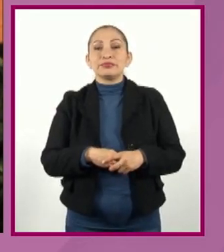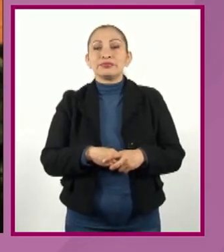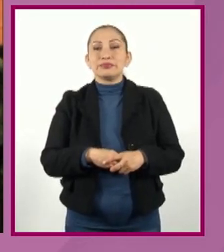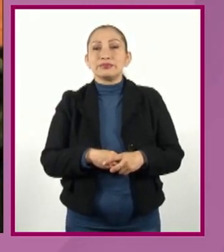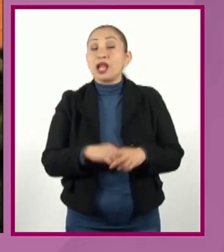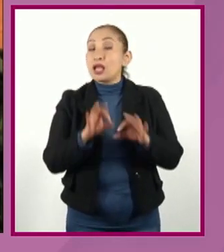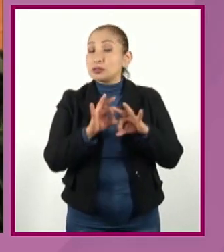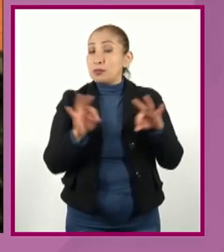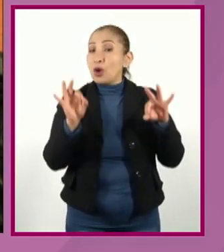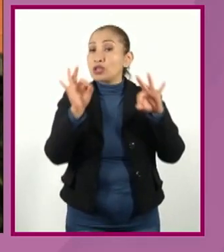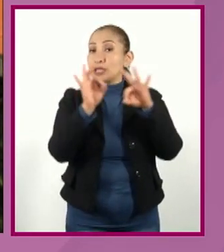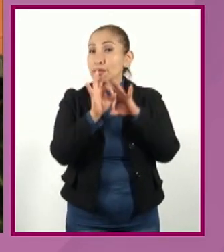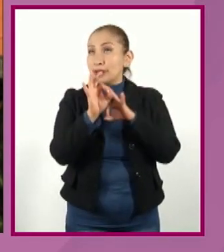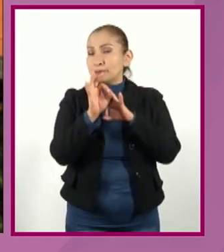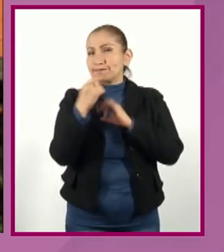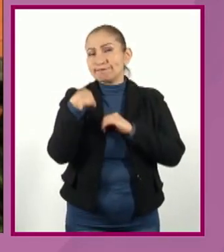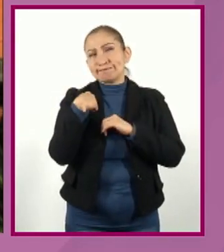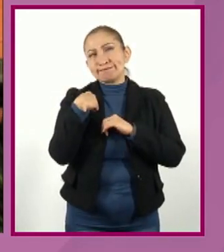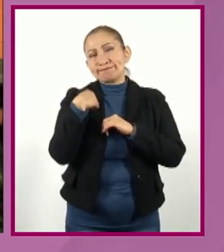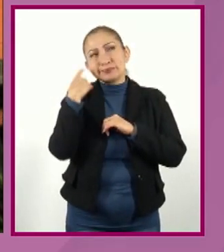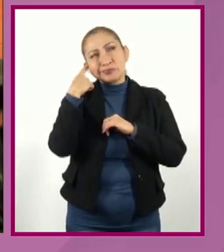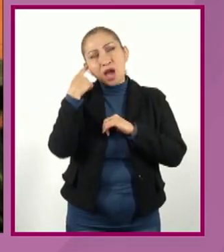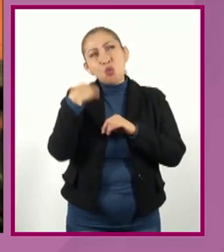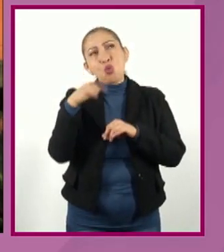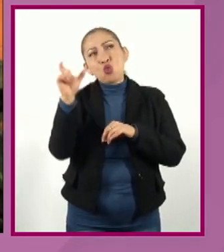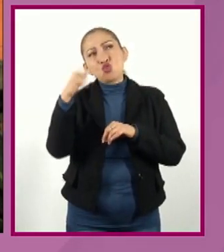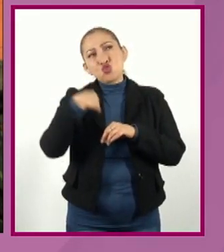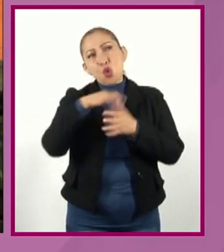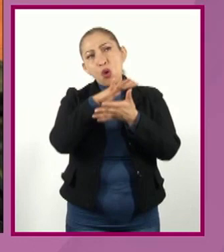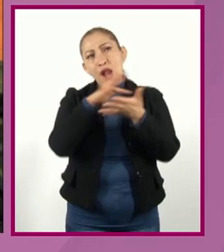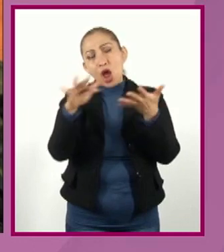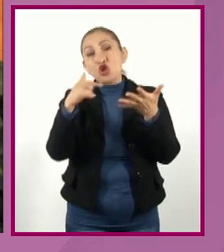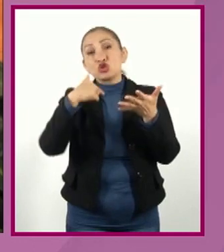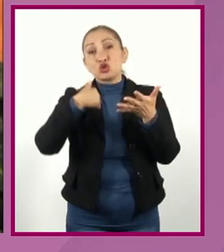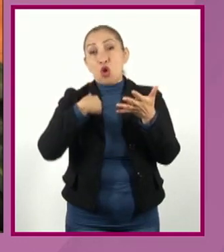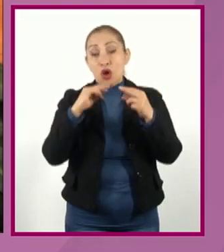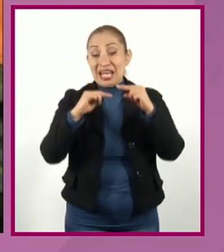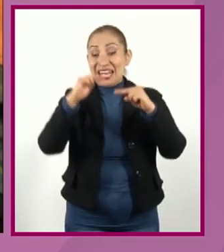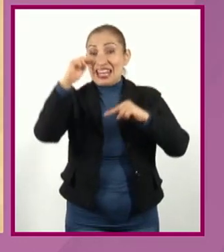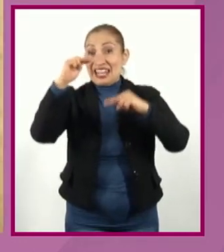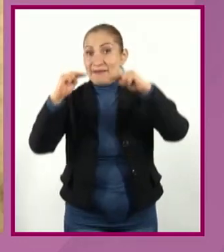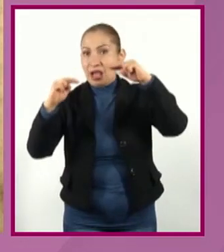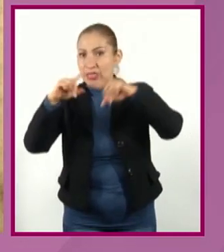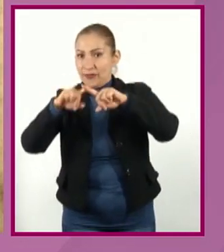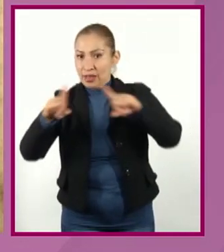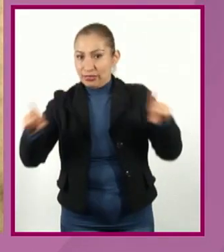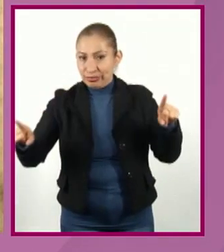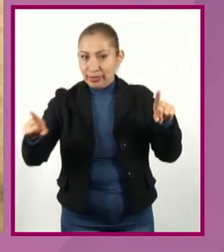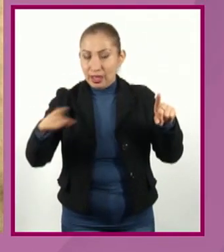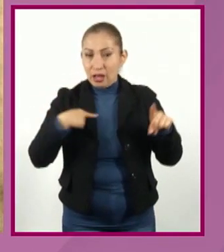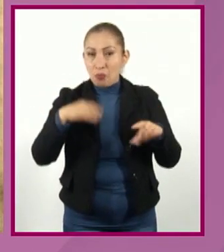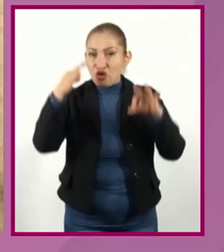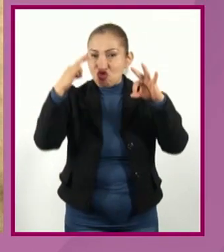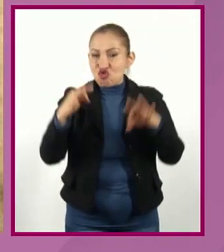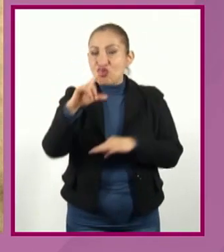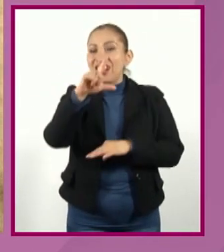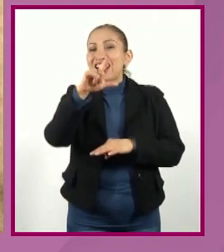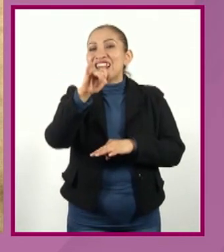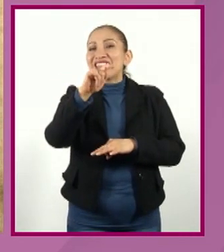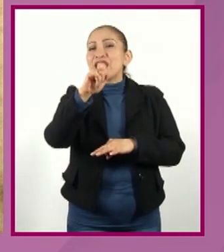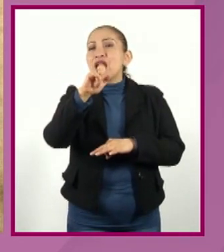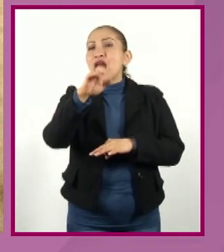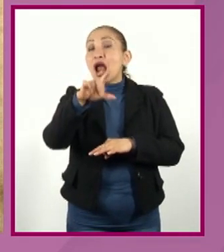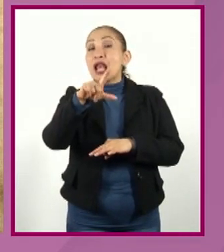Es importante considerar que al leer podemos poner en práctica los siguientes niveles de lectura. El literal, que es un